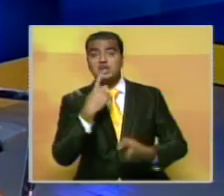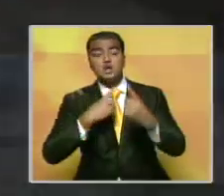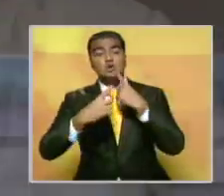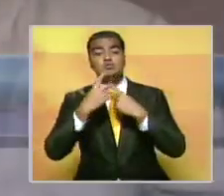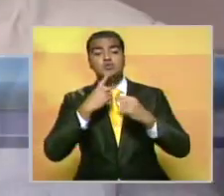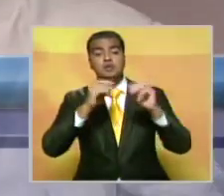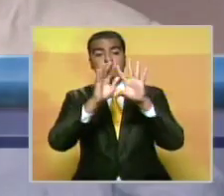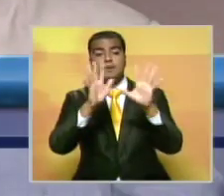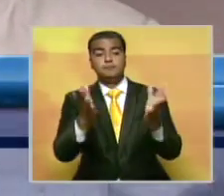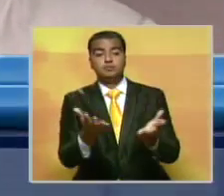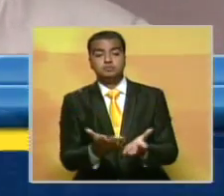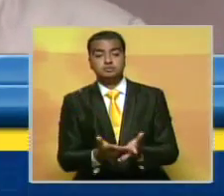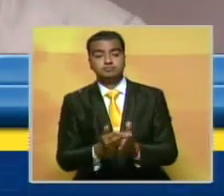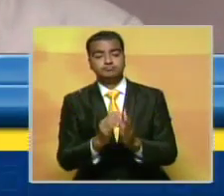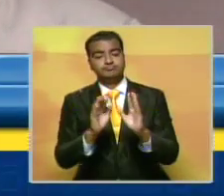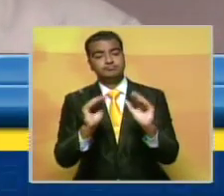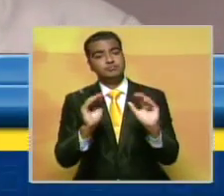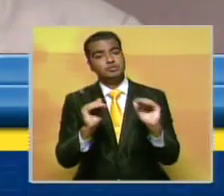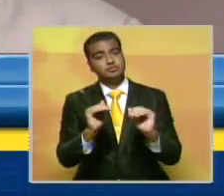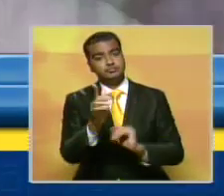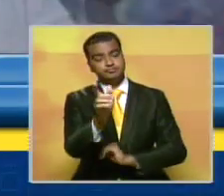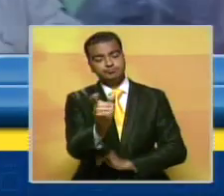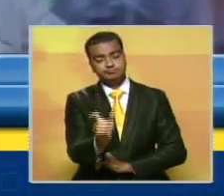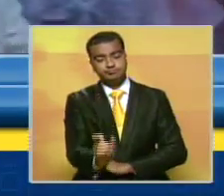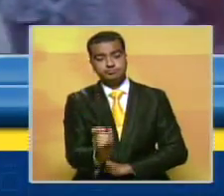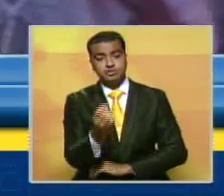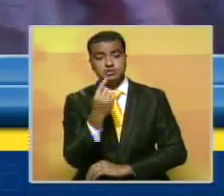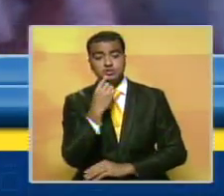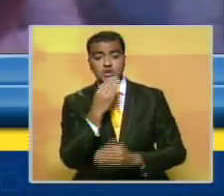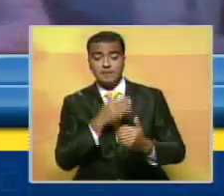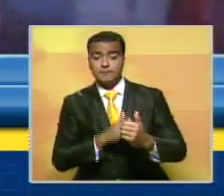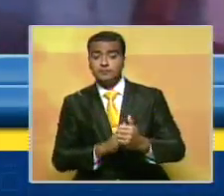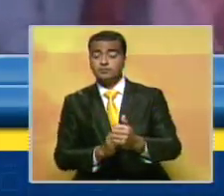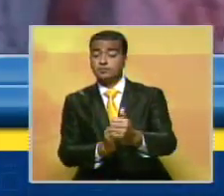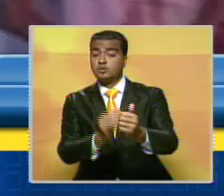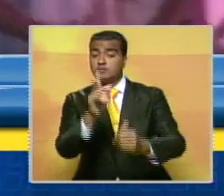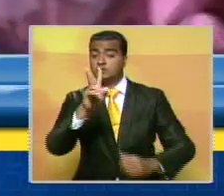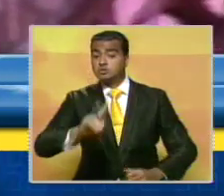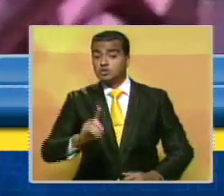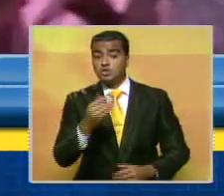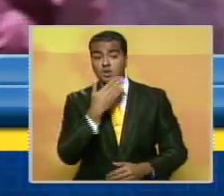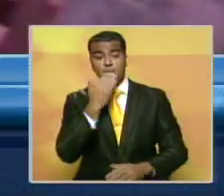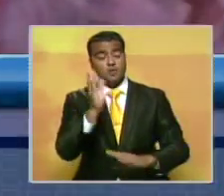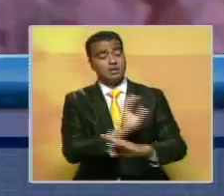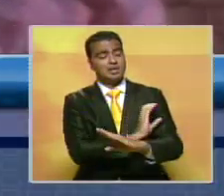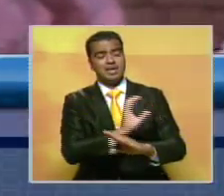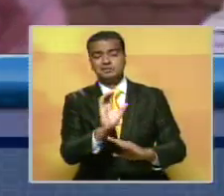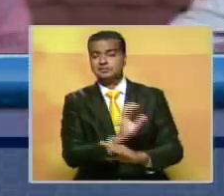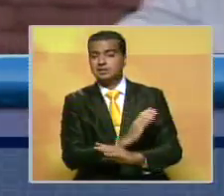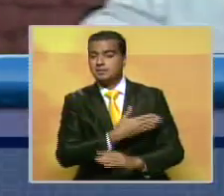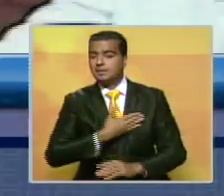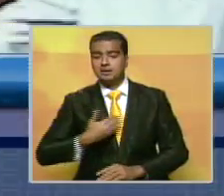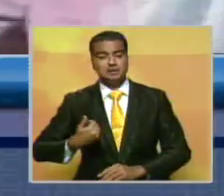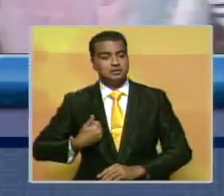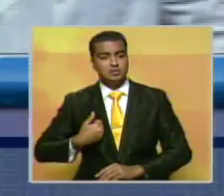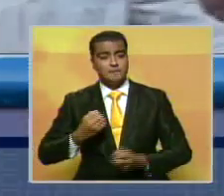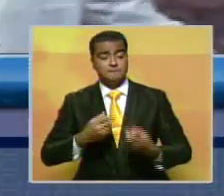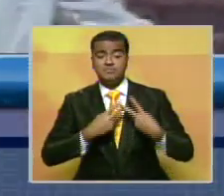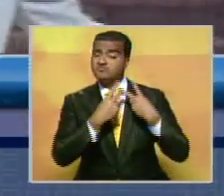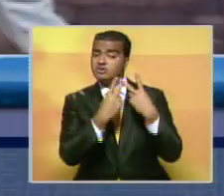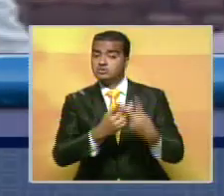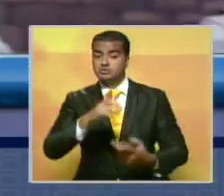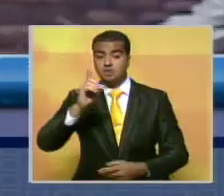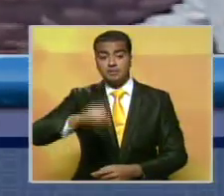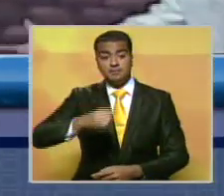el mundo. Se nos fue Simón Díaz, ícono de la venezonalidad y uno de los compositores populares más queridos, más valiosos